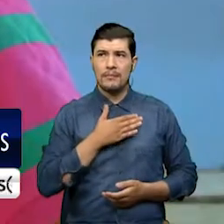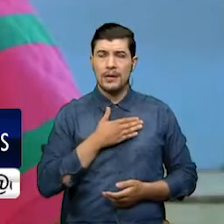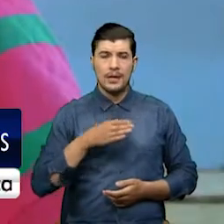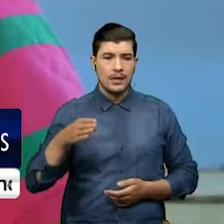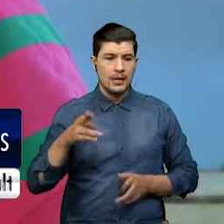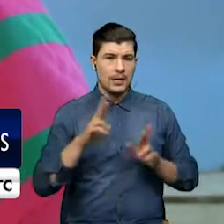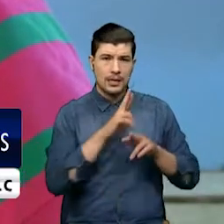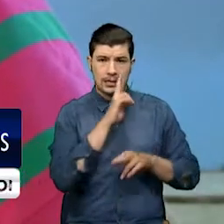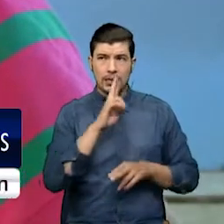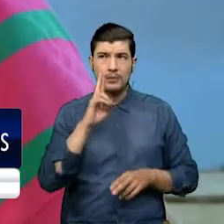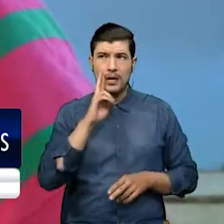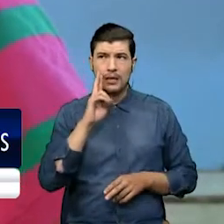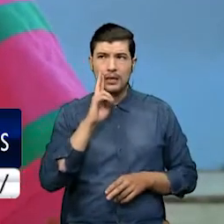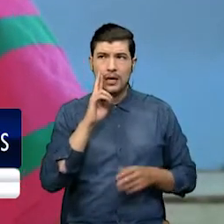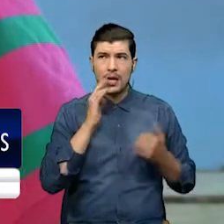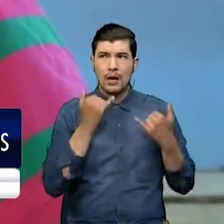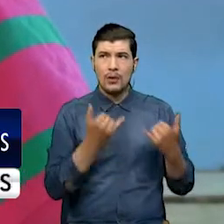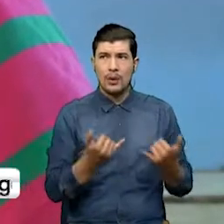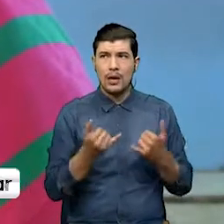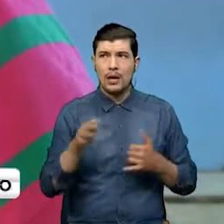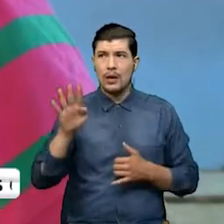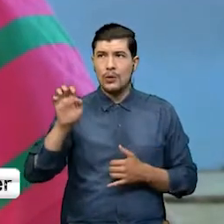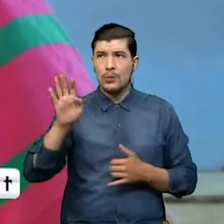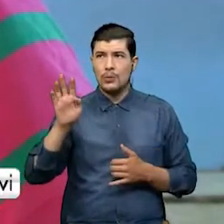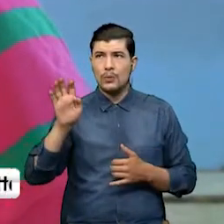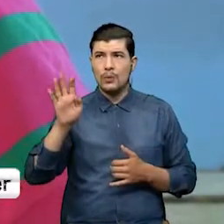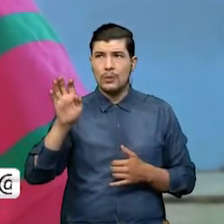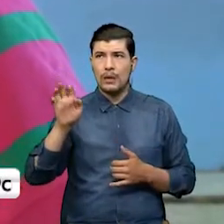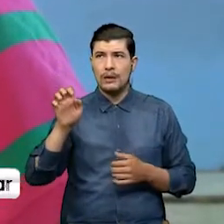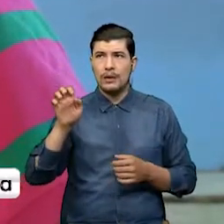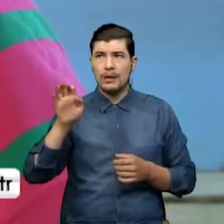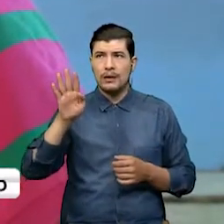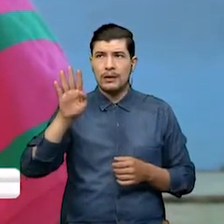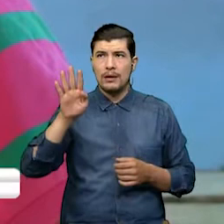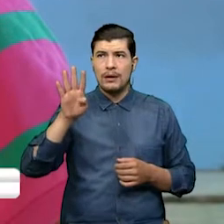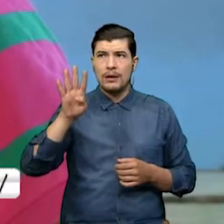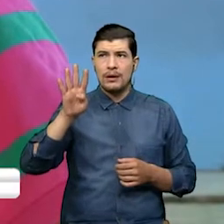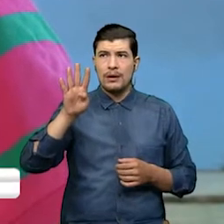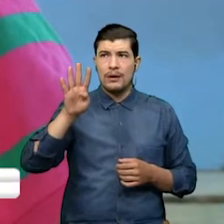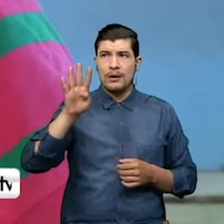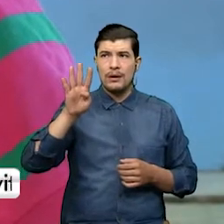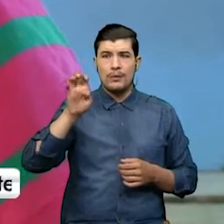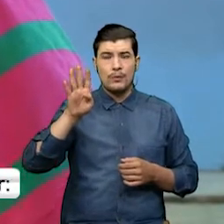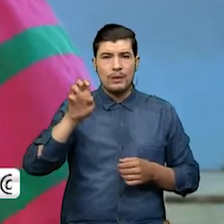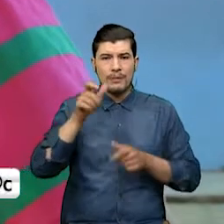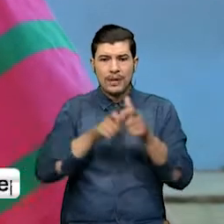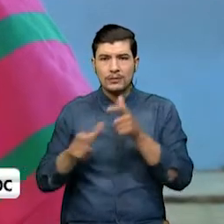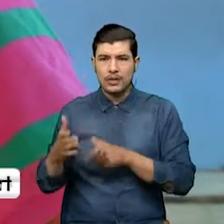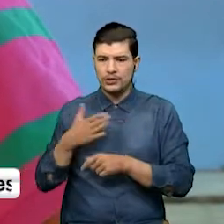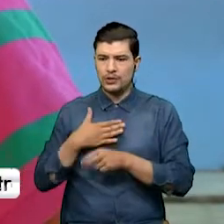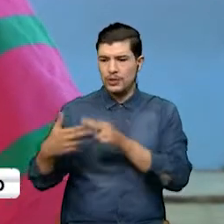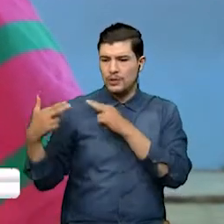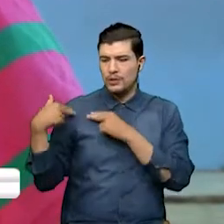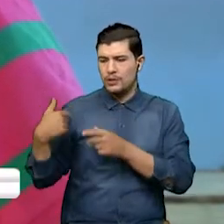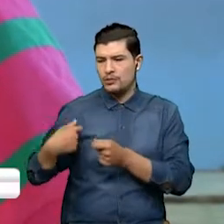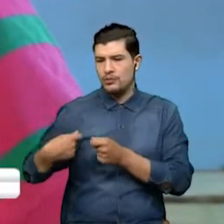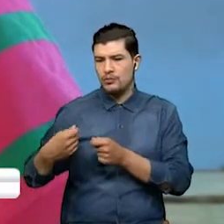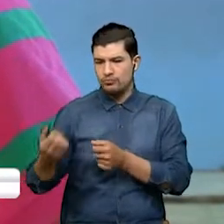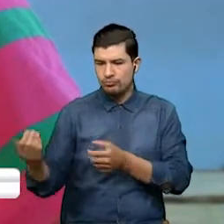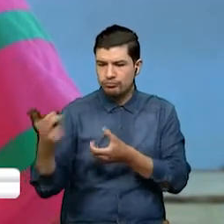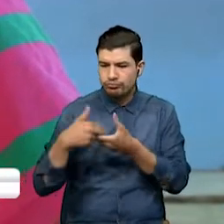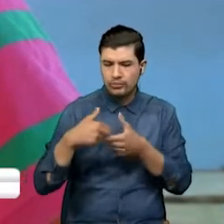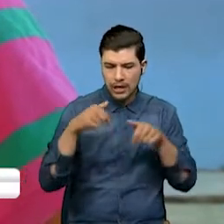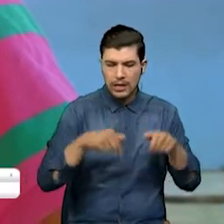todas nueve personas viven sobre mis cargos posterior que les le suministró el trabajo para ellos y con embrión van de amos y